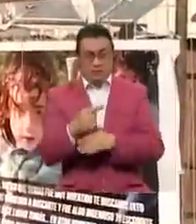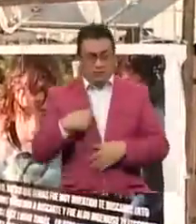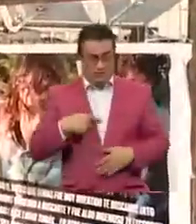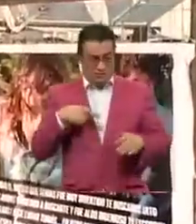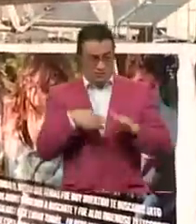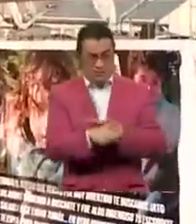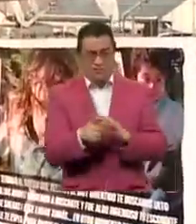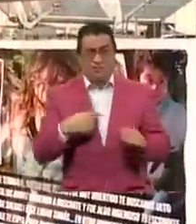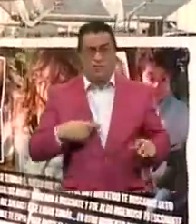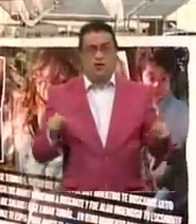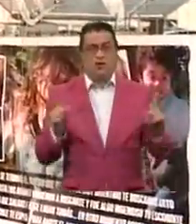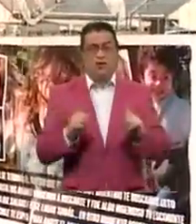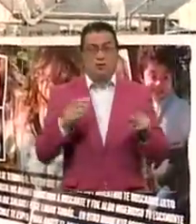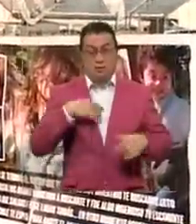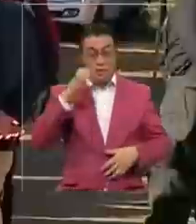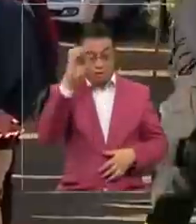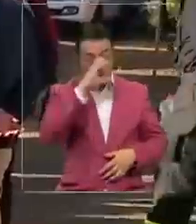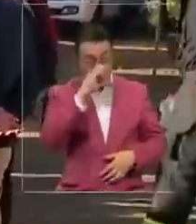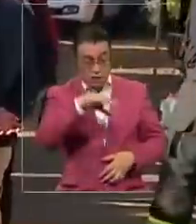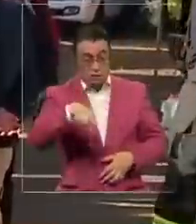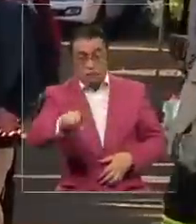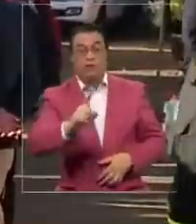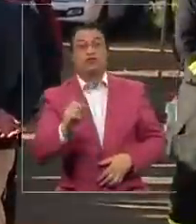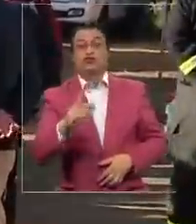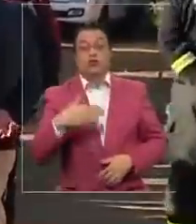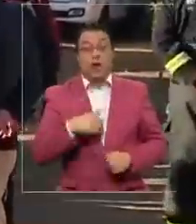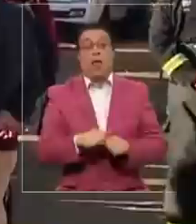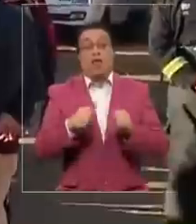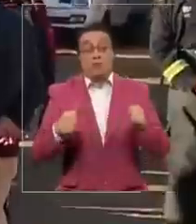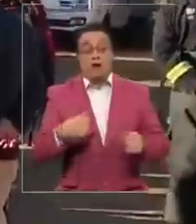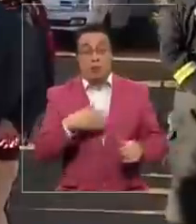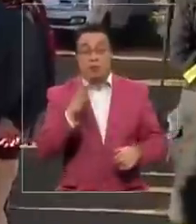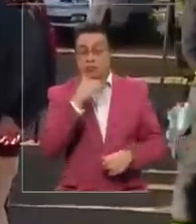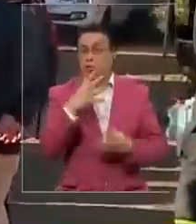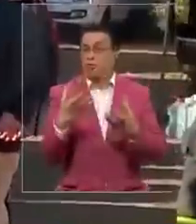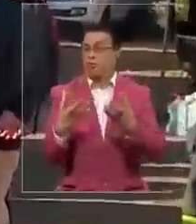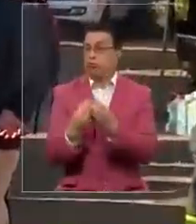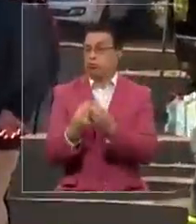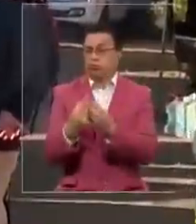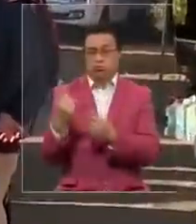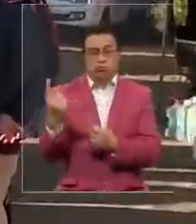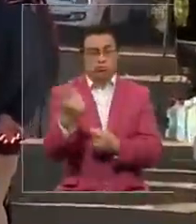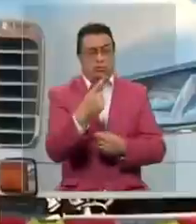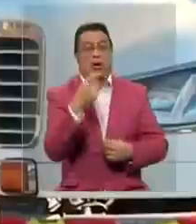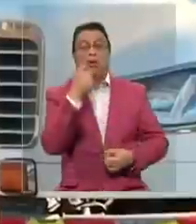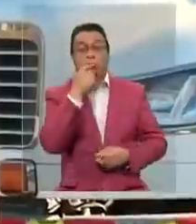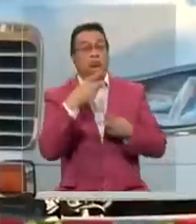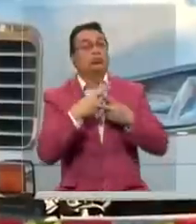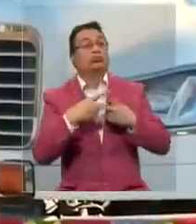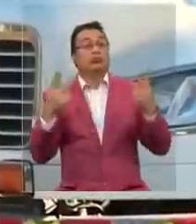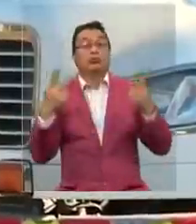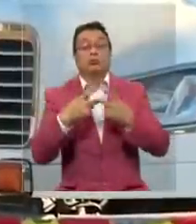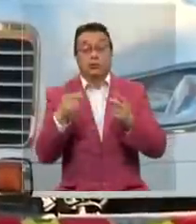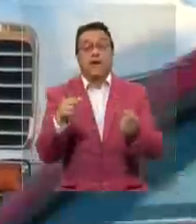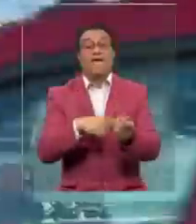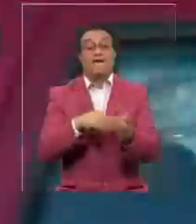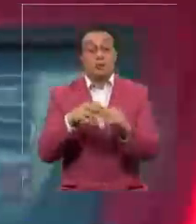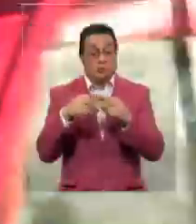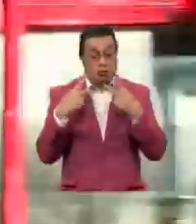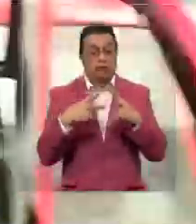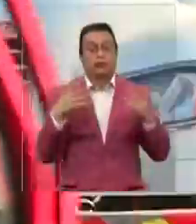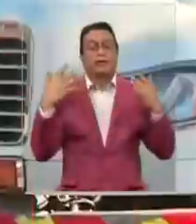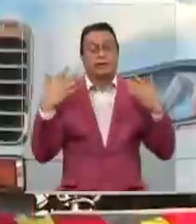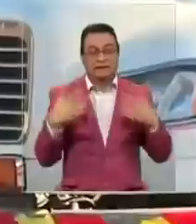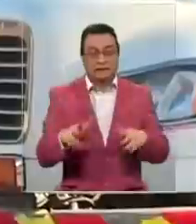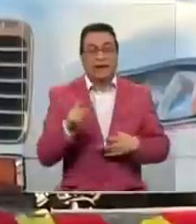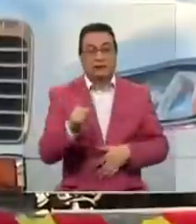participa de la búsqueda del pequeño, una vez que ya llegan muchísimas personas, es conocida la denuncia que realizó la misma familia, de